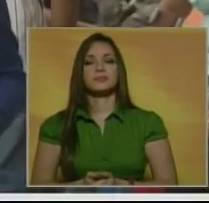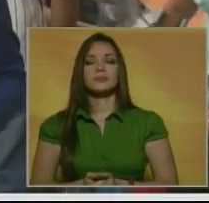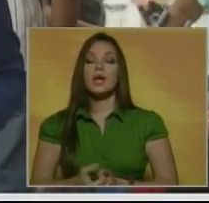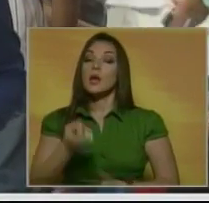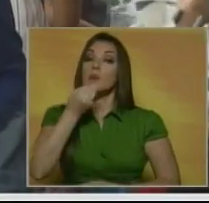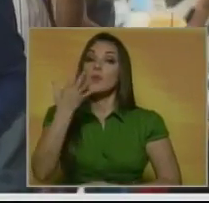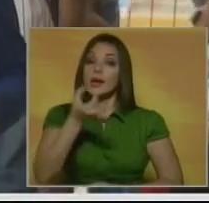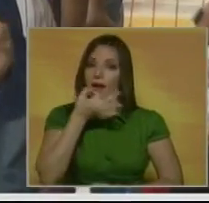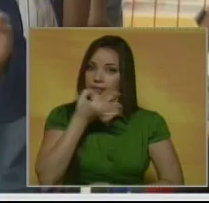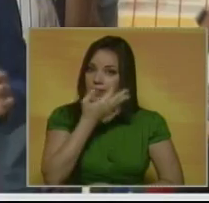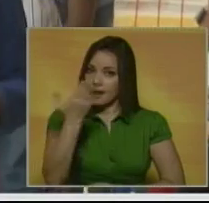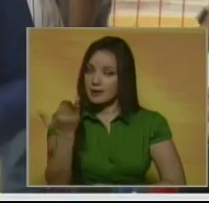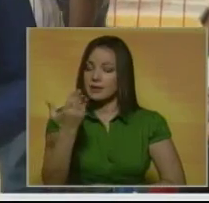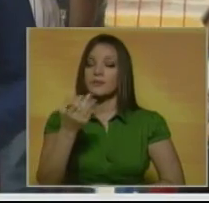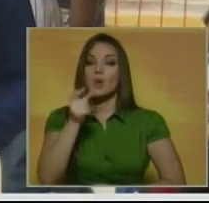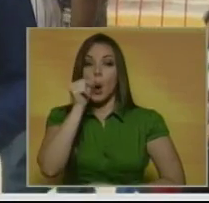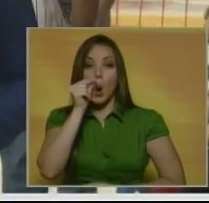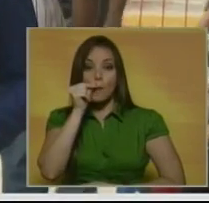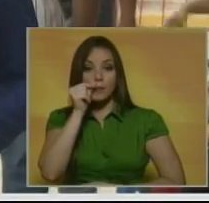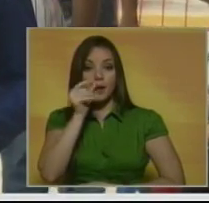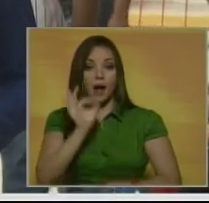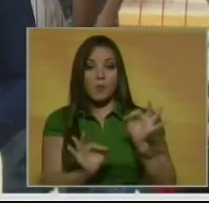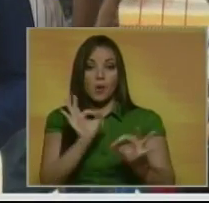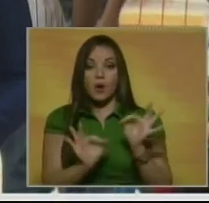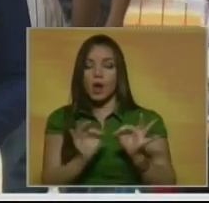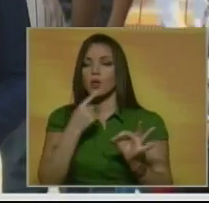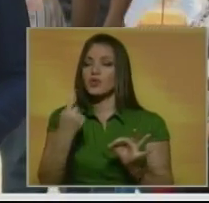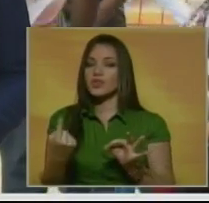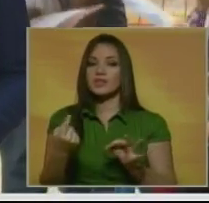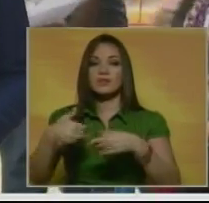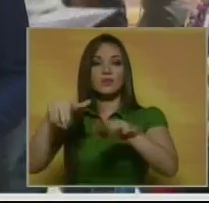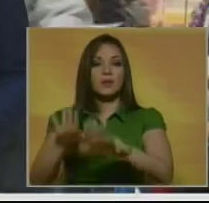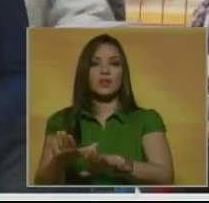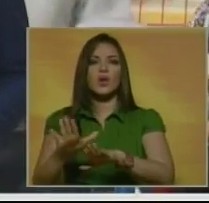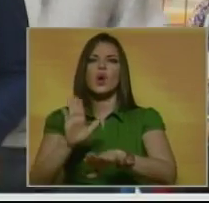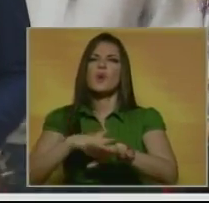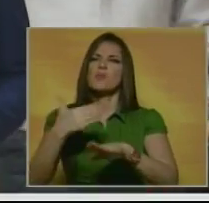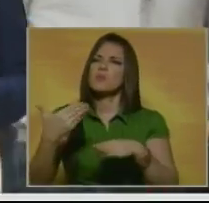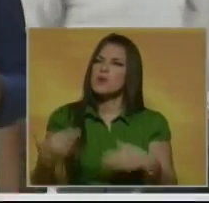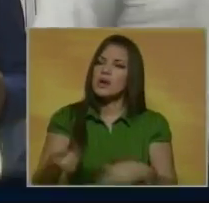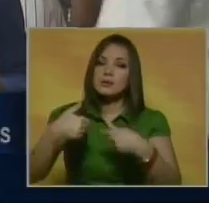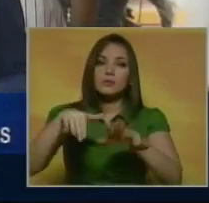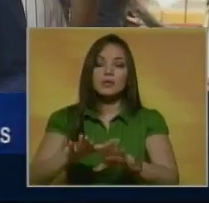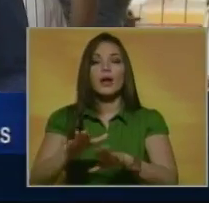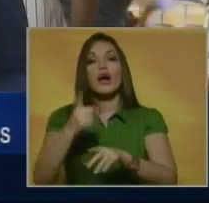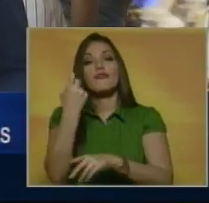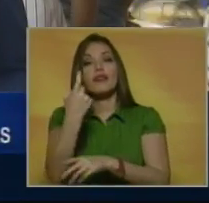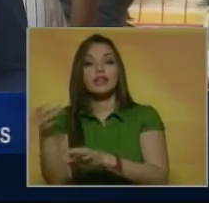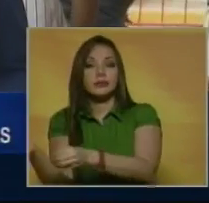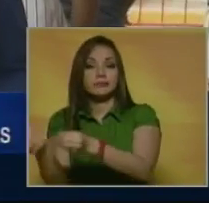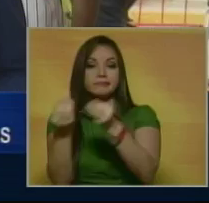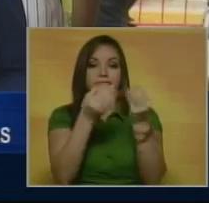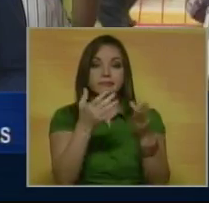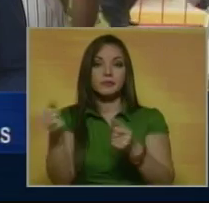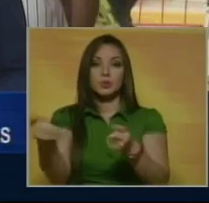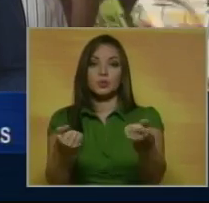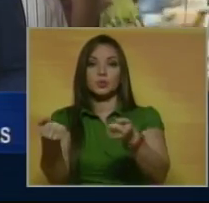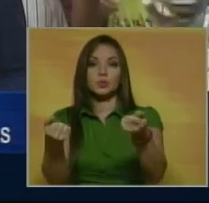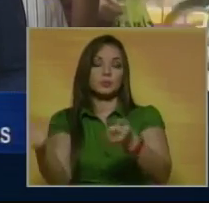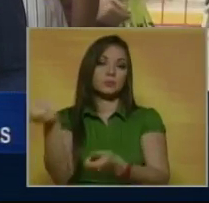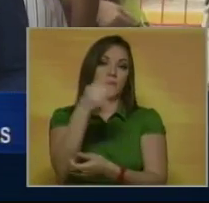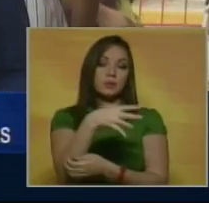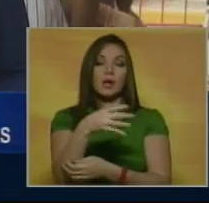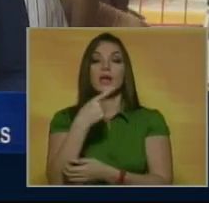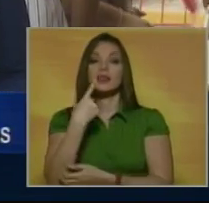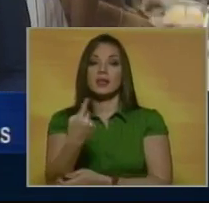explicó que el diferimiento por sexta vez de esta audiencia preliminar fue por falta de traslado. Informó que la próxima semana acudirá ante el Tribunal Supremo de Justicia